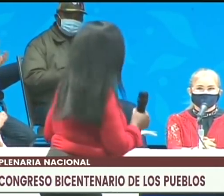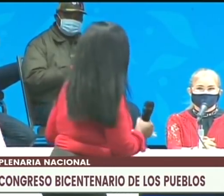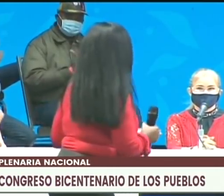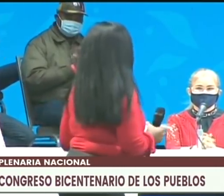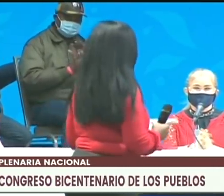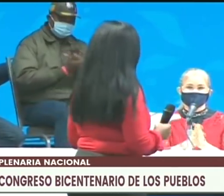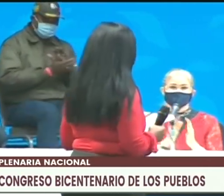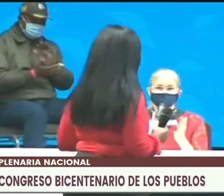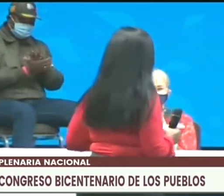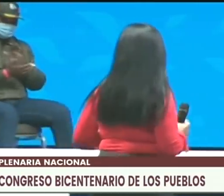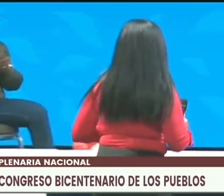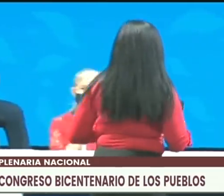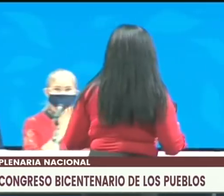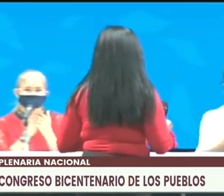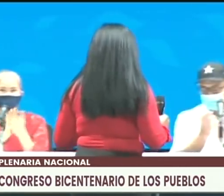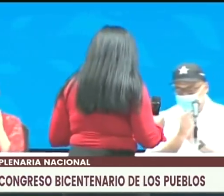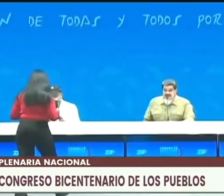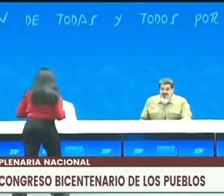heridas.